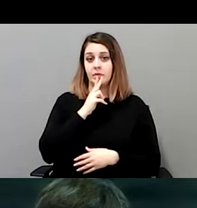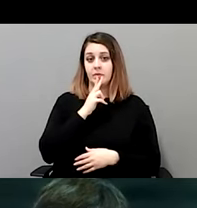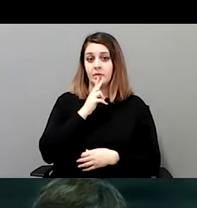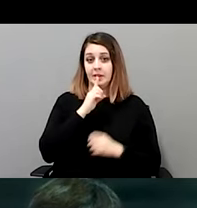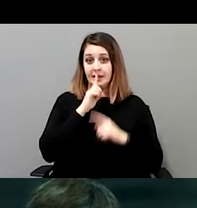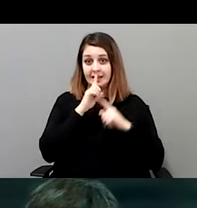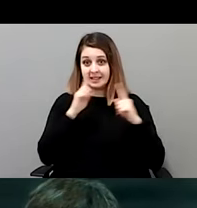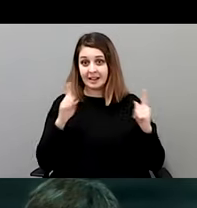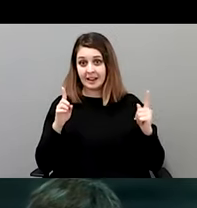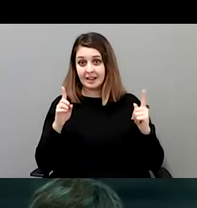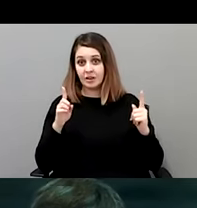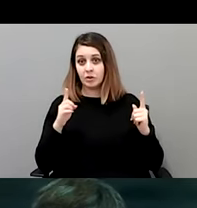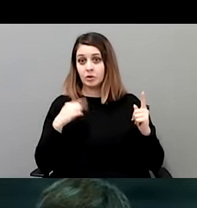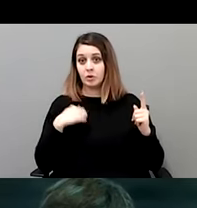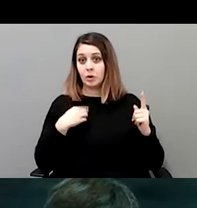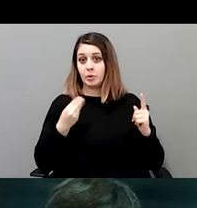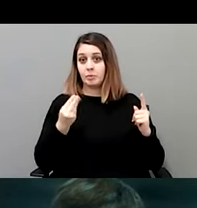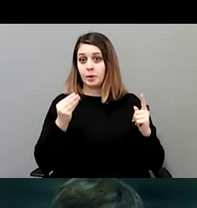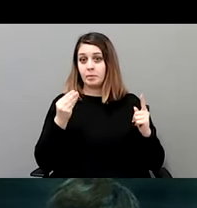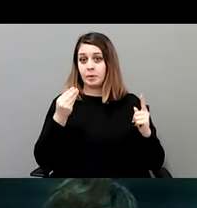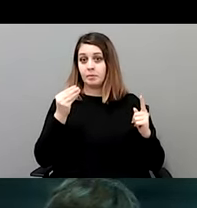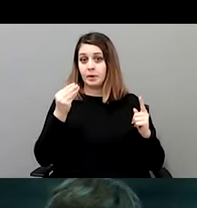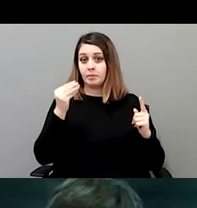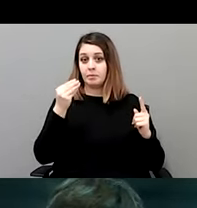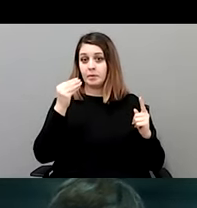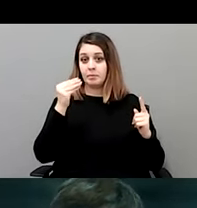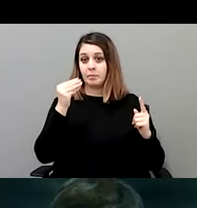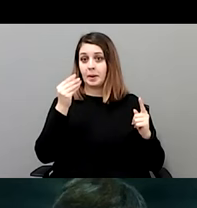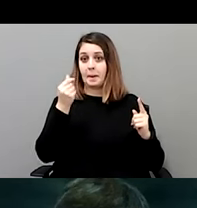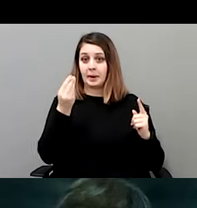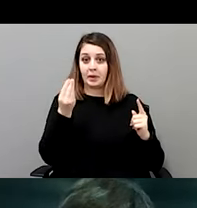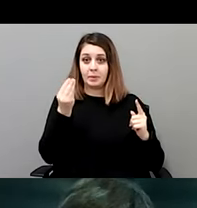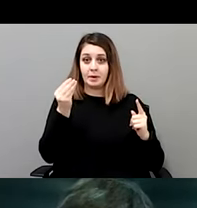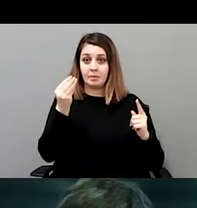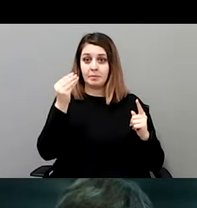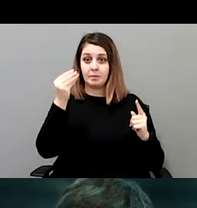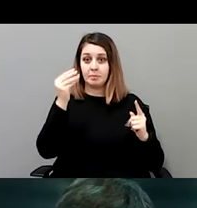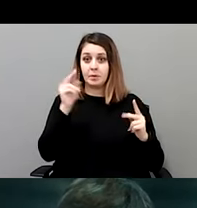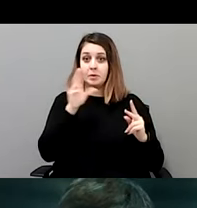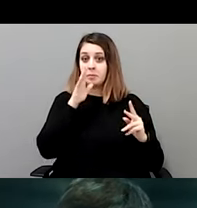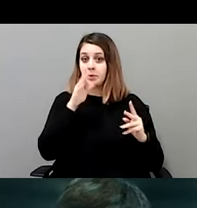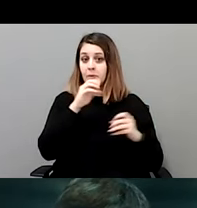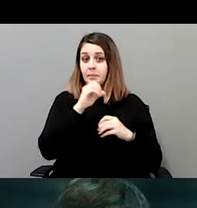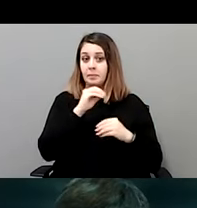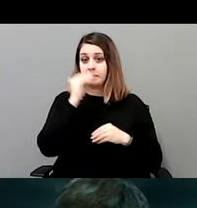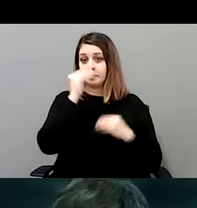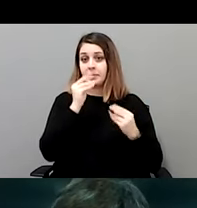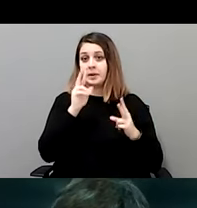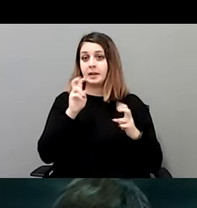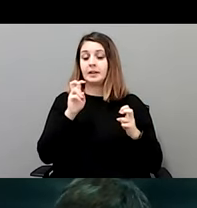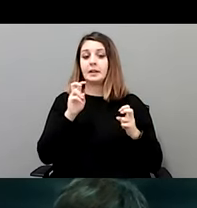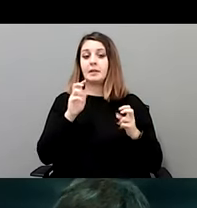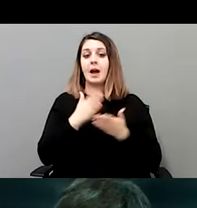ha ido aumentando un pequeño sobrecoste, sobre todo teniendo en cuenta la